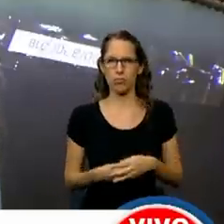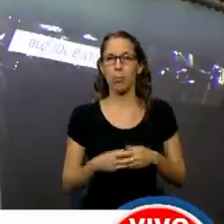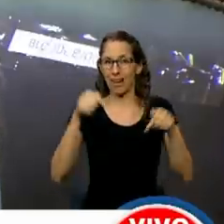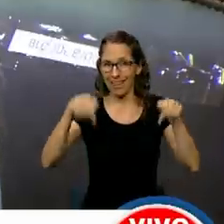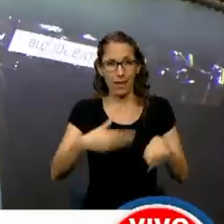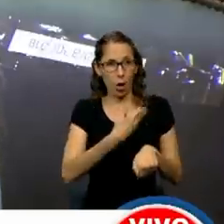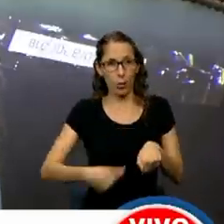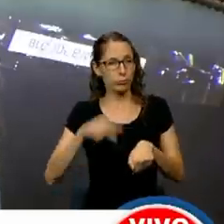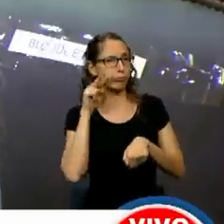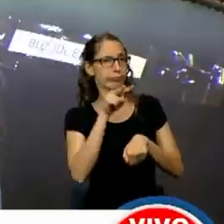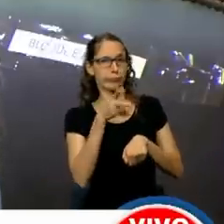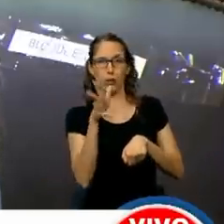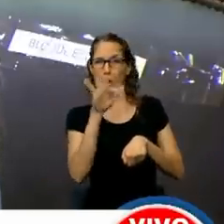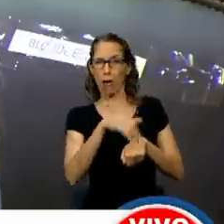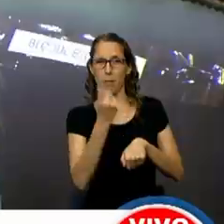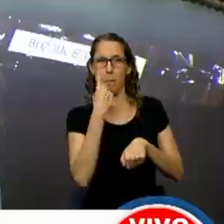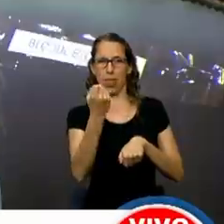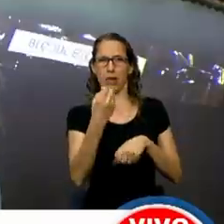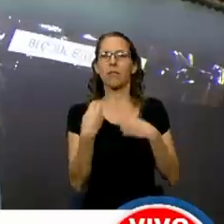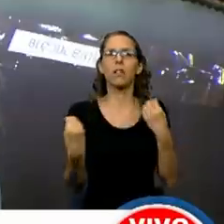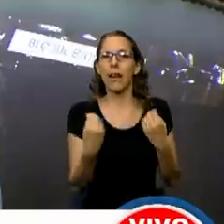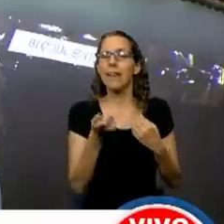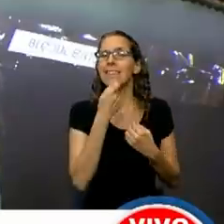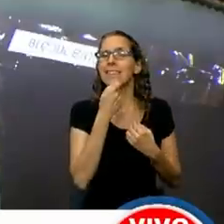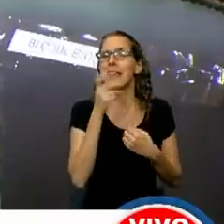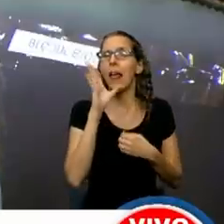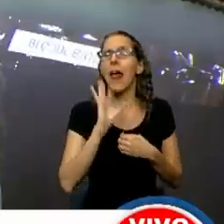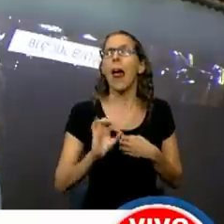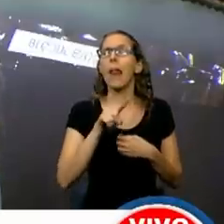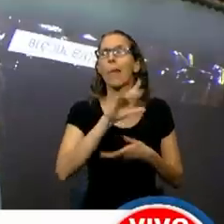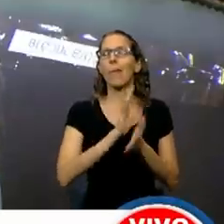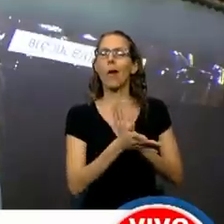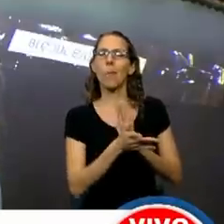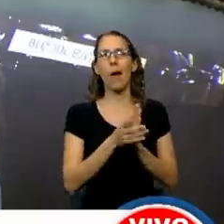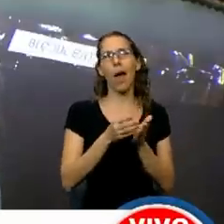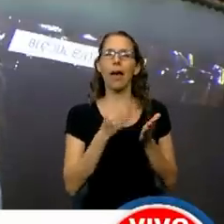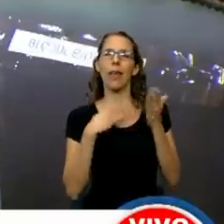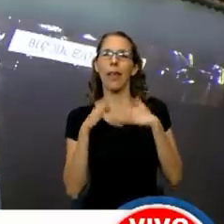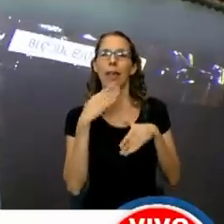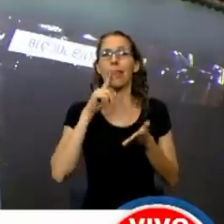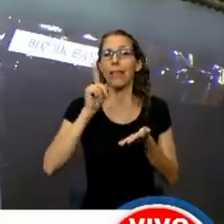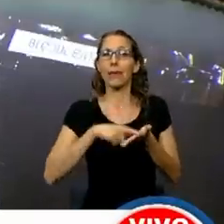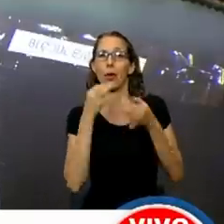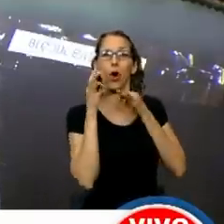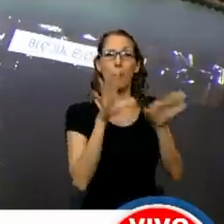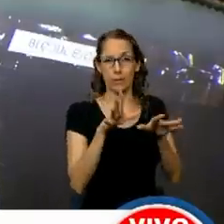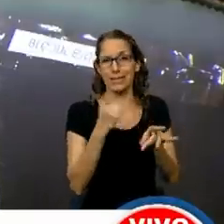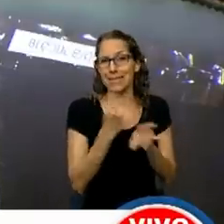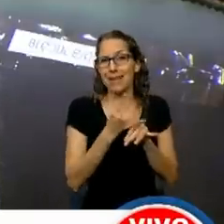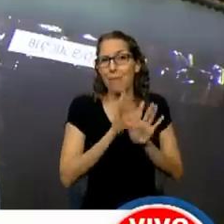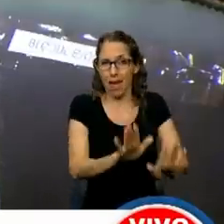este gobierno es que todo aquello que deja algún lugar para la arbitrariedad se termina haciendo de forma